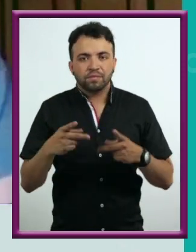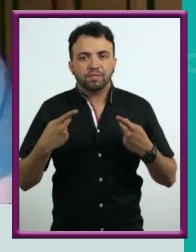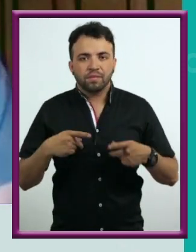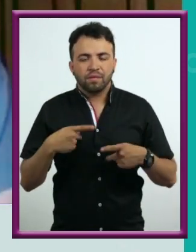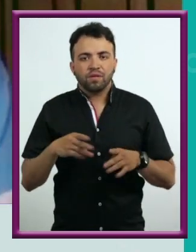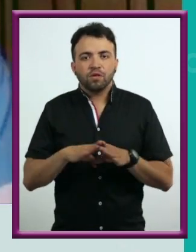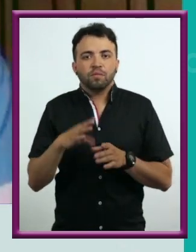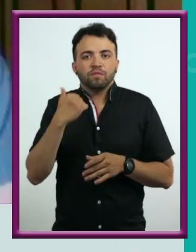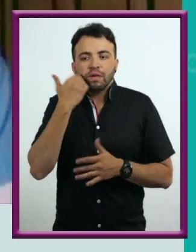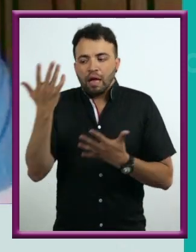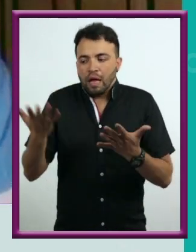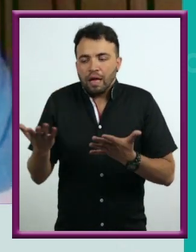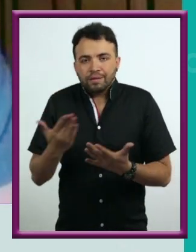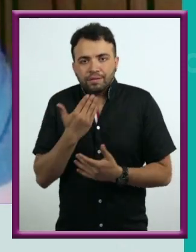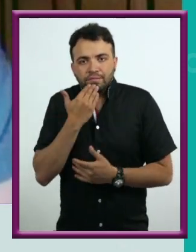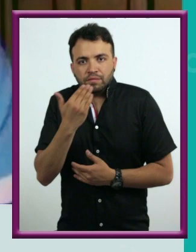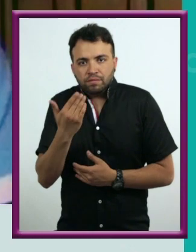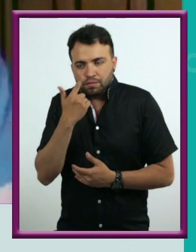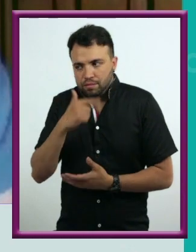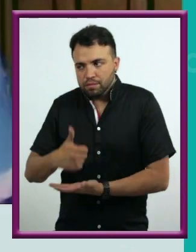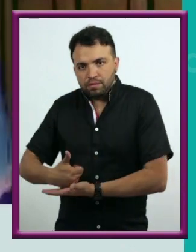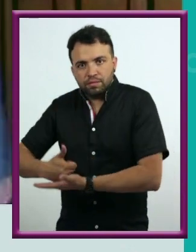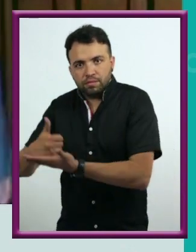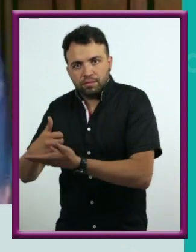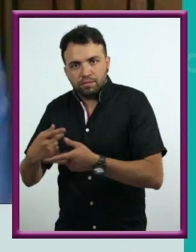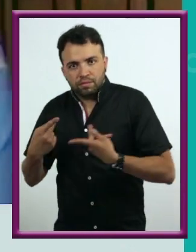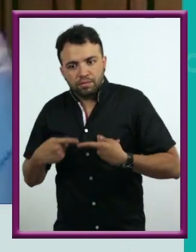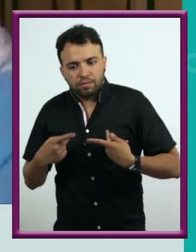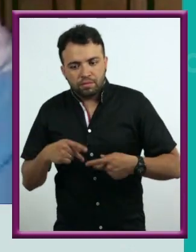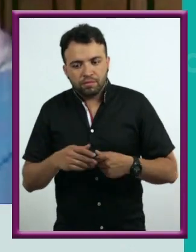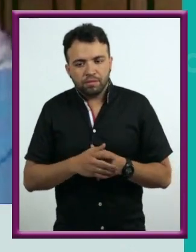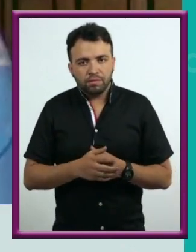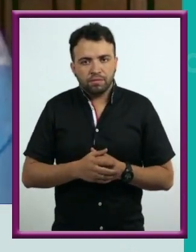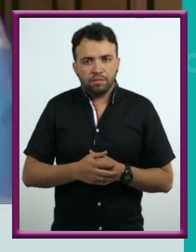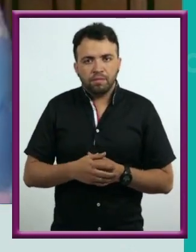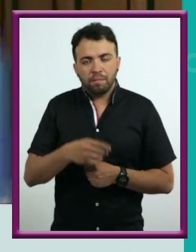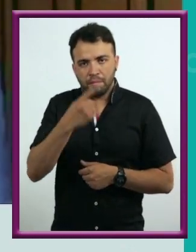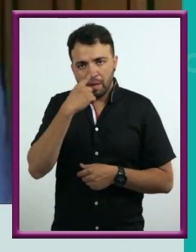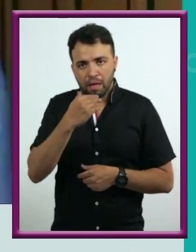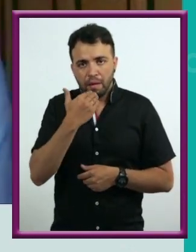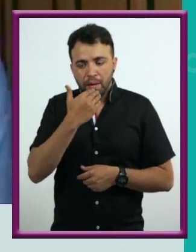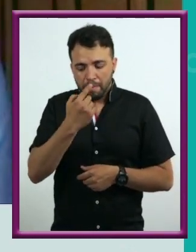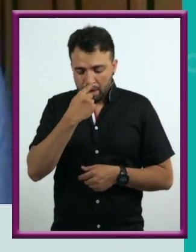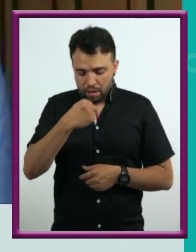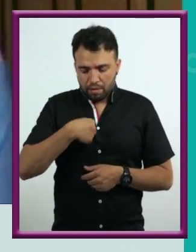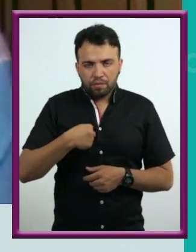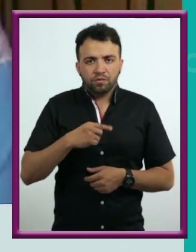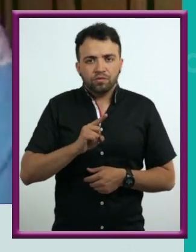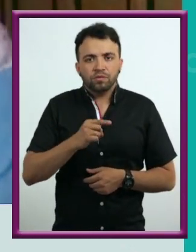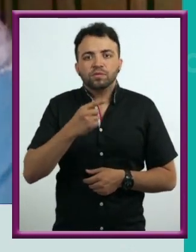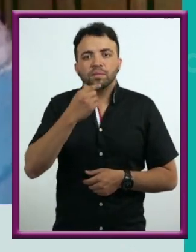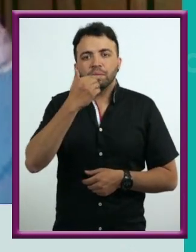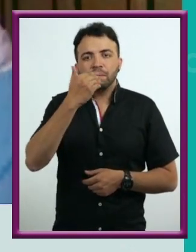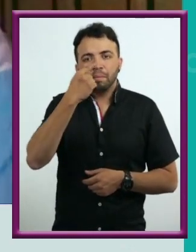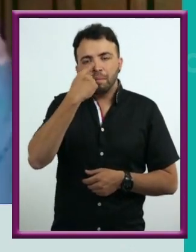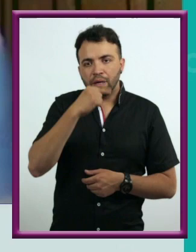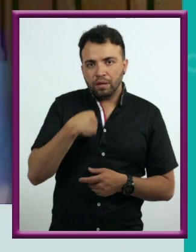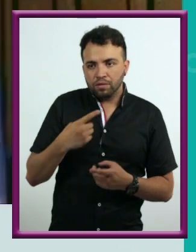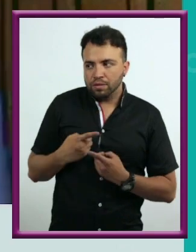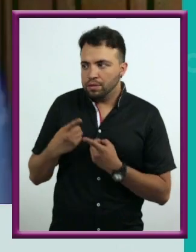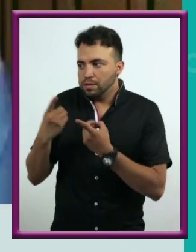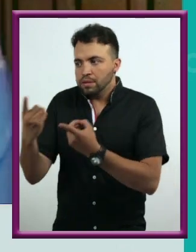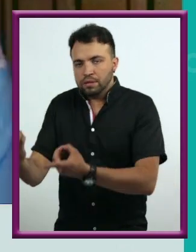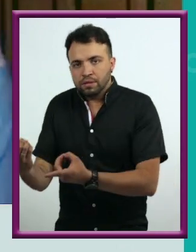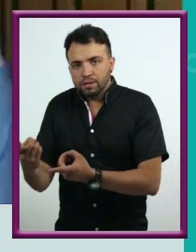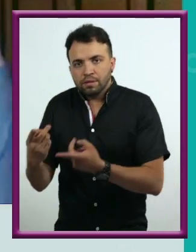siendo empático, siendo una persona que le interesa ver si la acción que va a realizar para esta persona